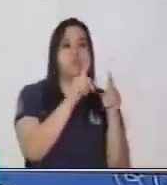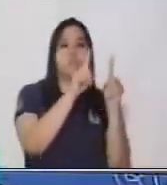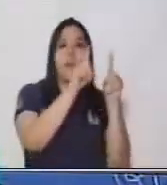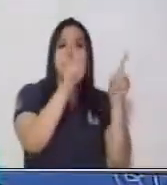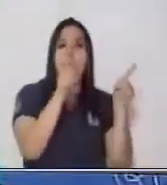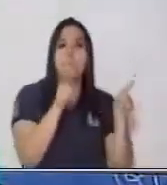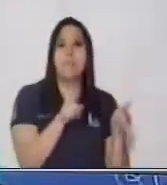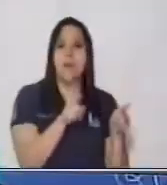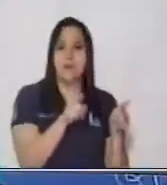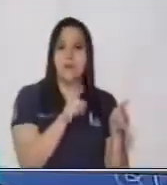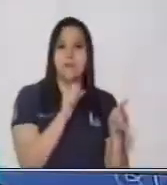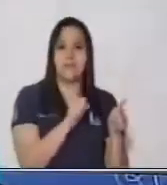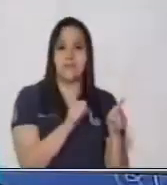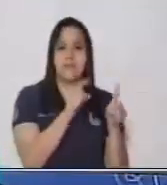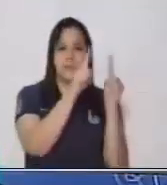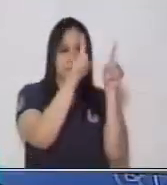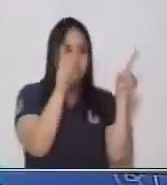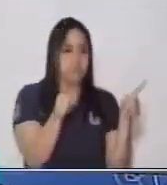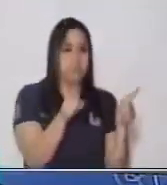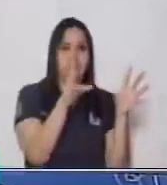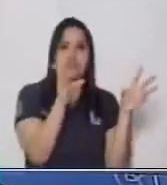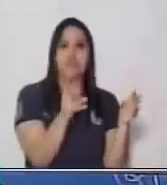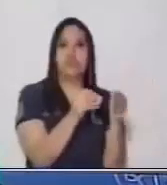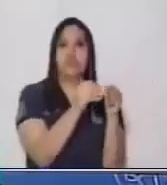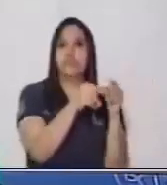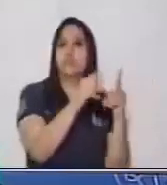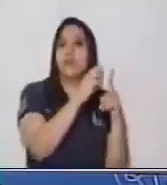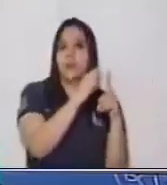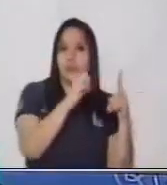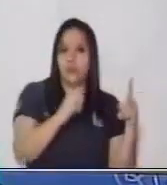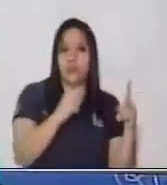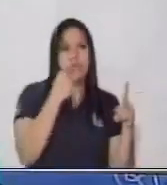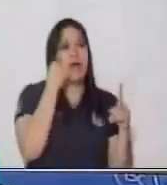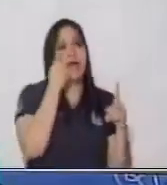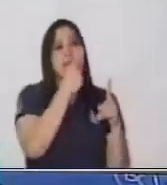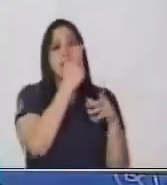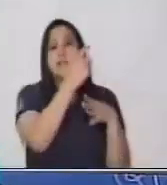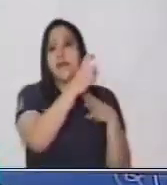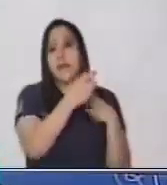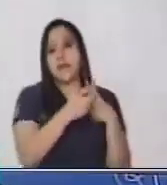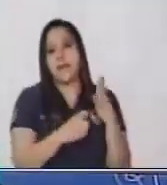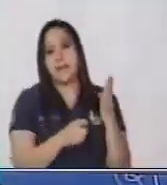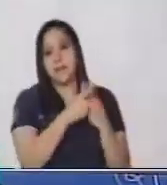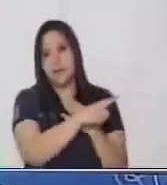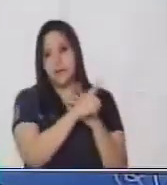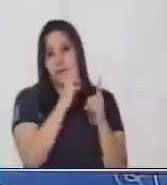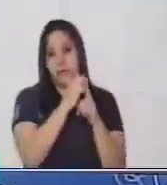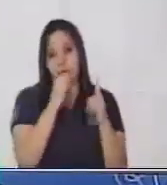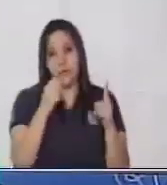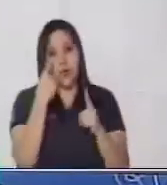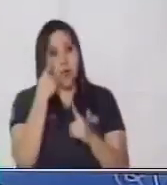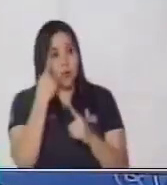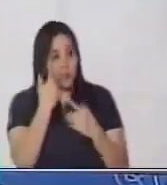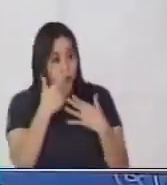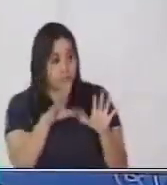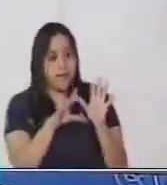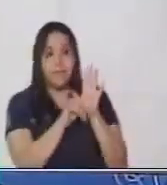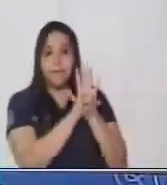Es una característica muy peculiar de estas proposiciones. Cuando las